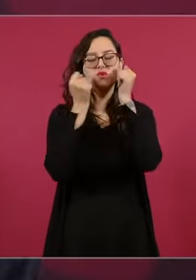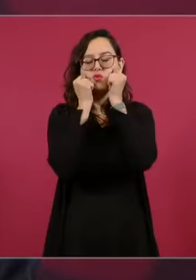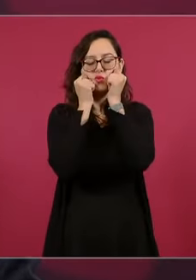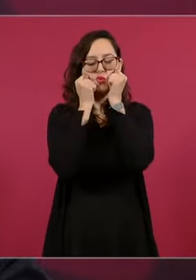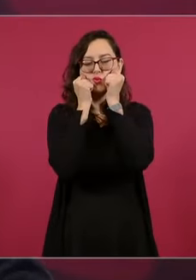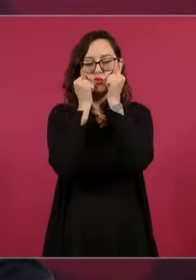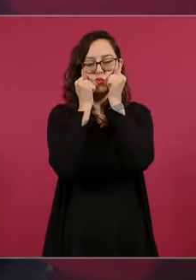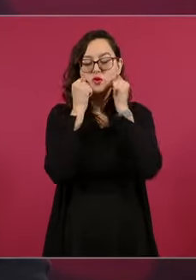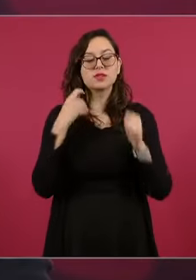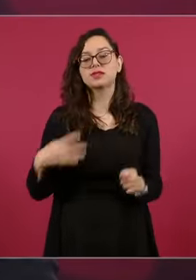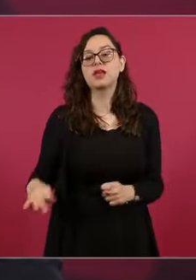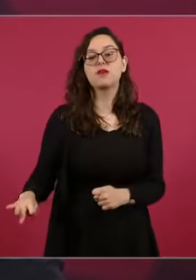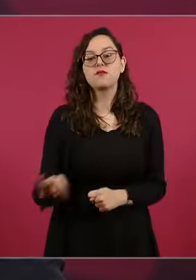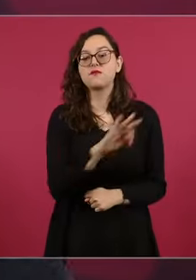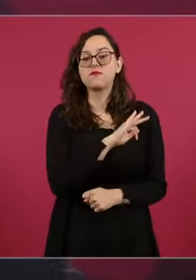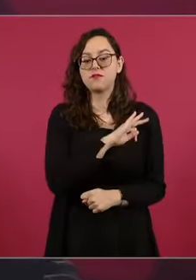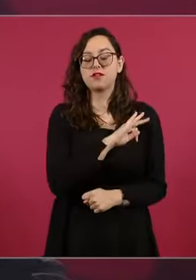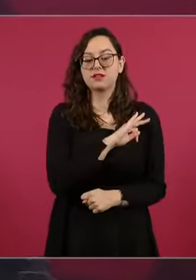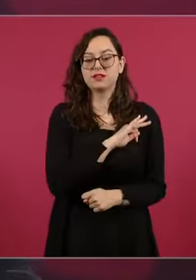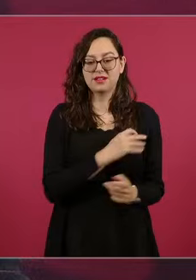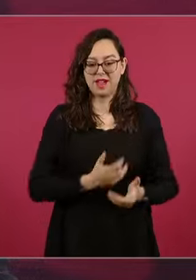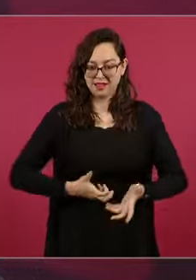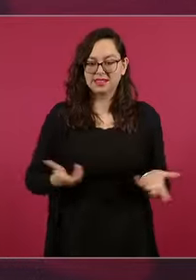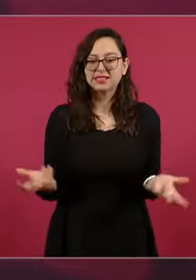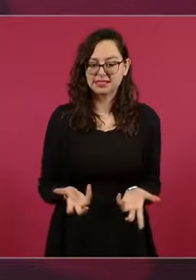en lo que se